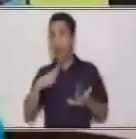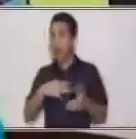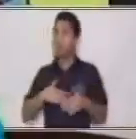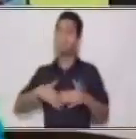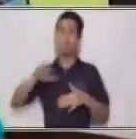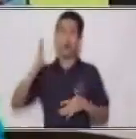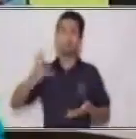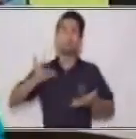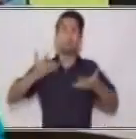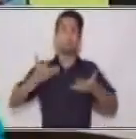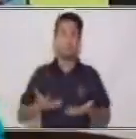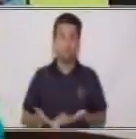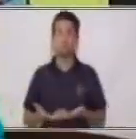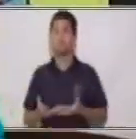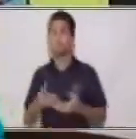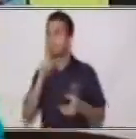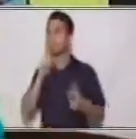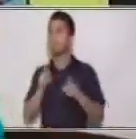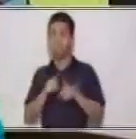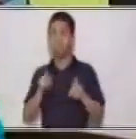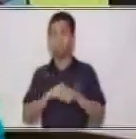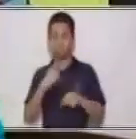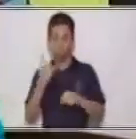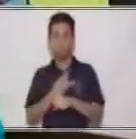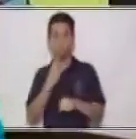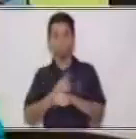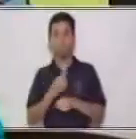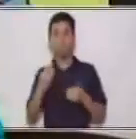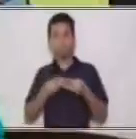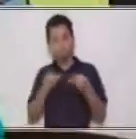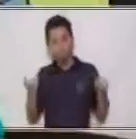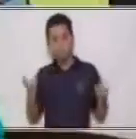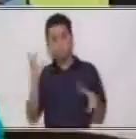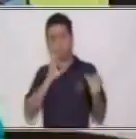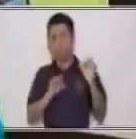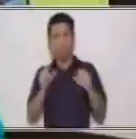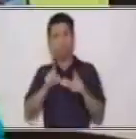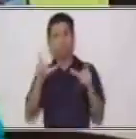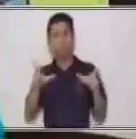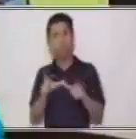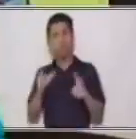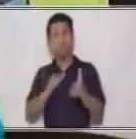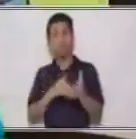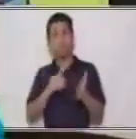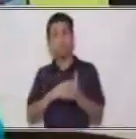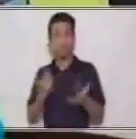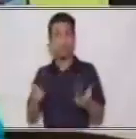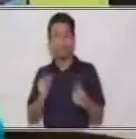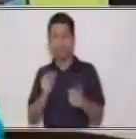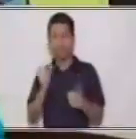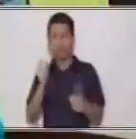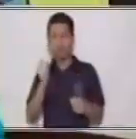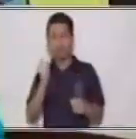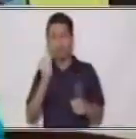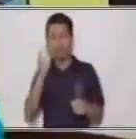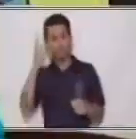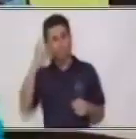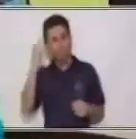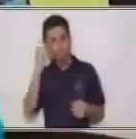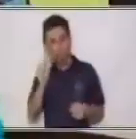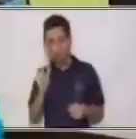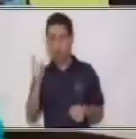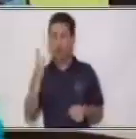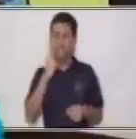que también son utilizadas en los mercados o en los lugares donde venden granos o cualquier objeto